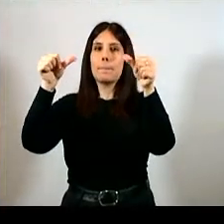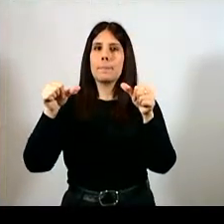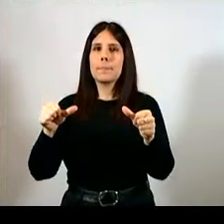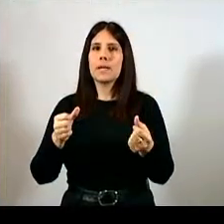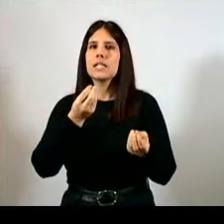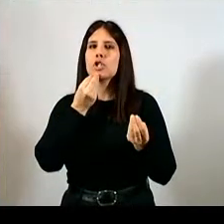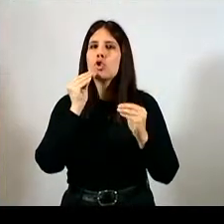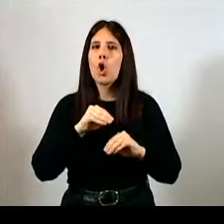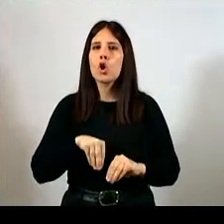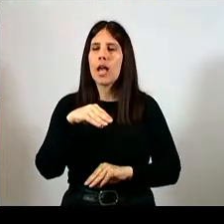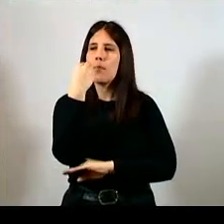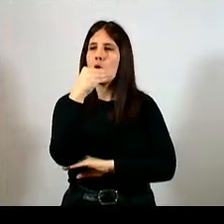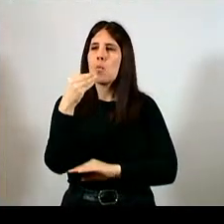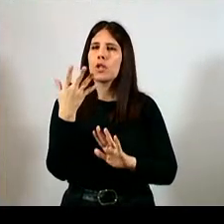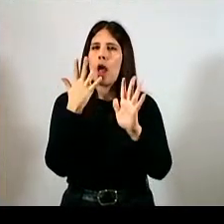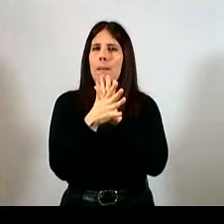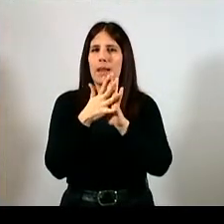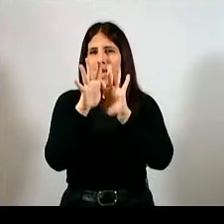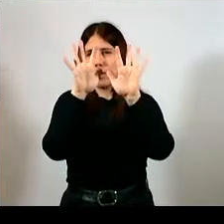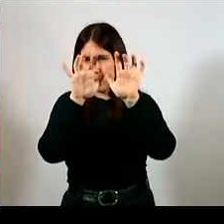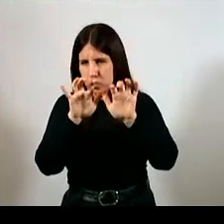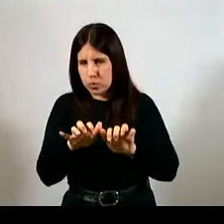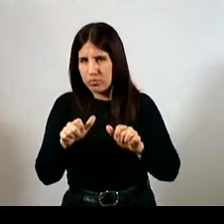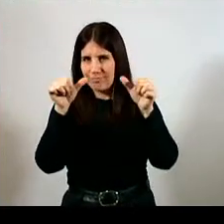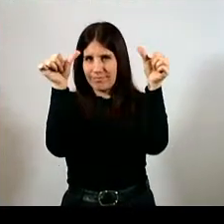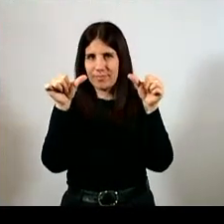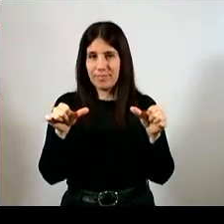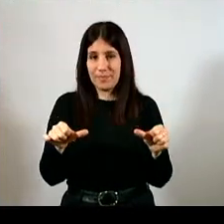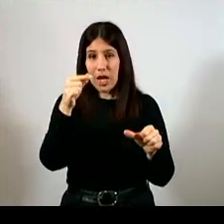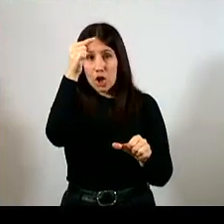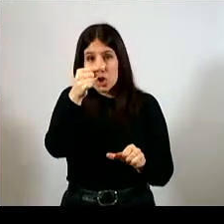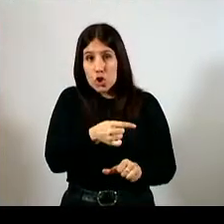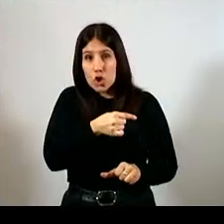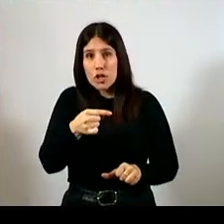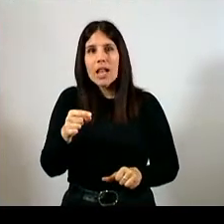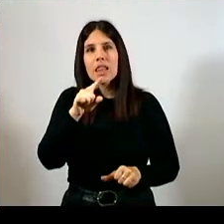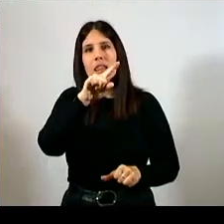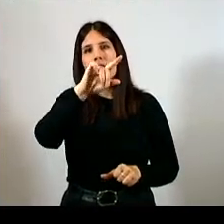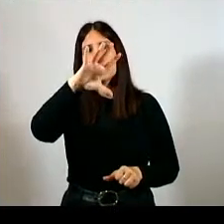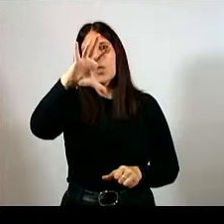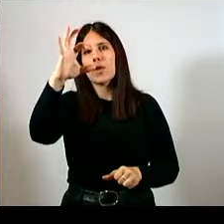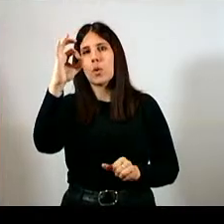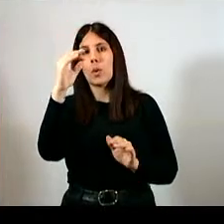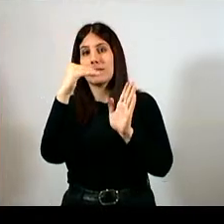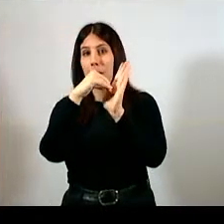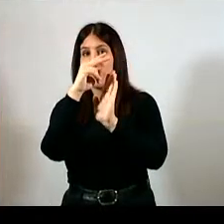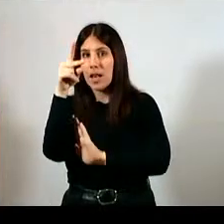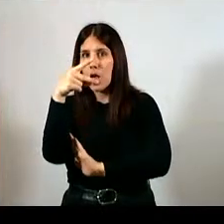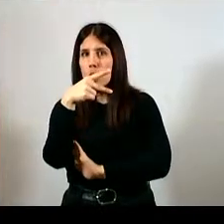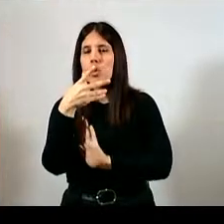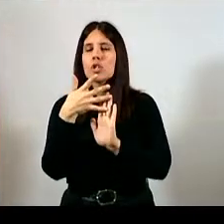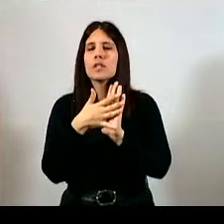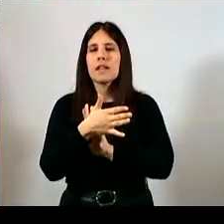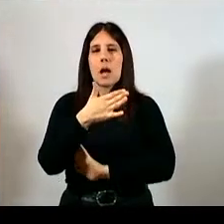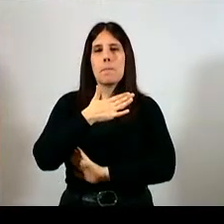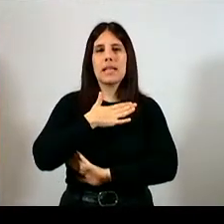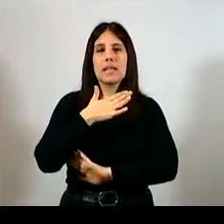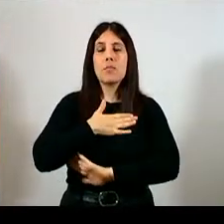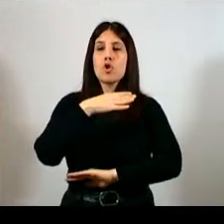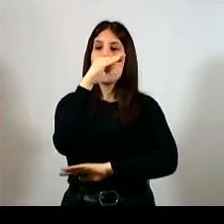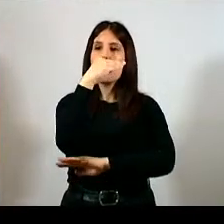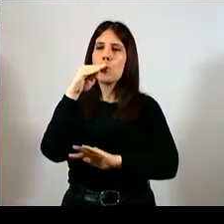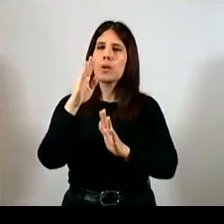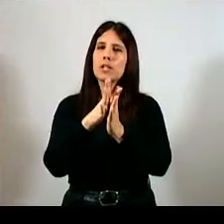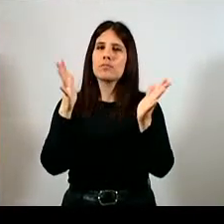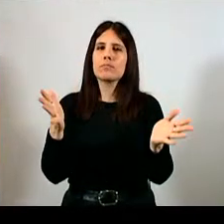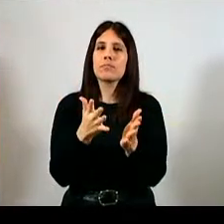monumento. Con esta actuación, en la que invertiremos 150.000 euros, vamos a potenciar el patrimonio monumental y